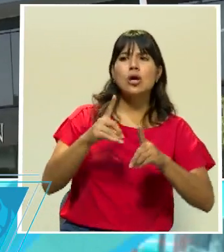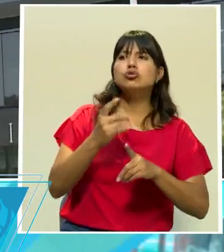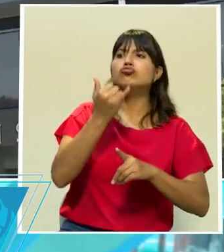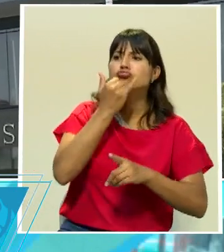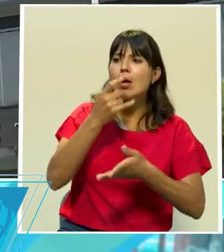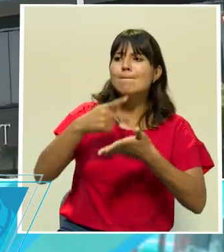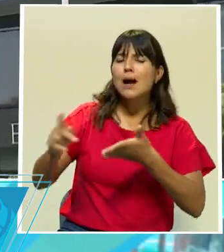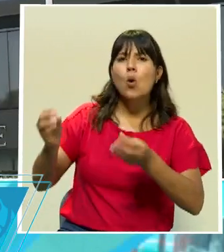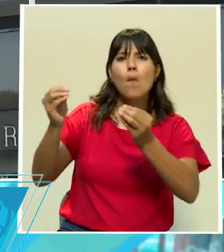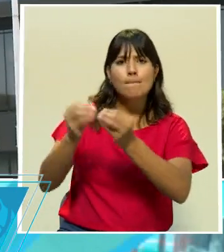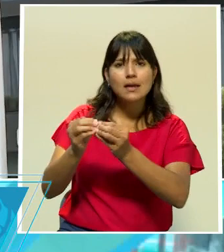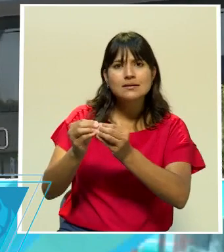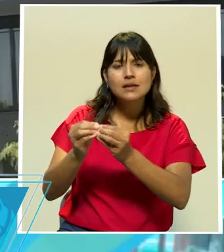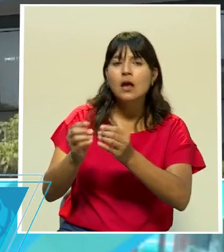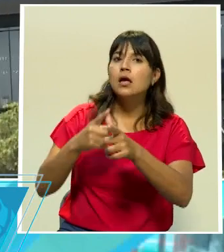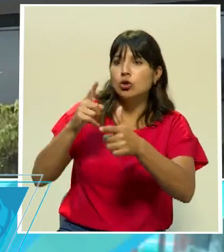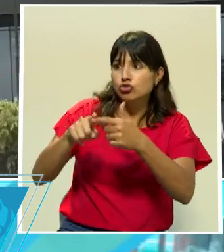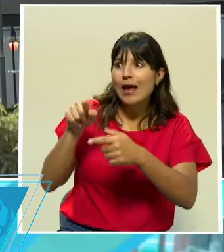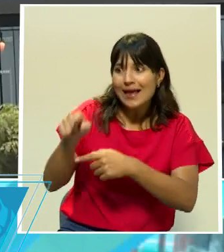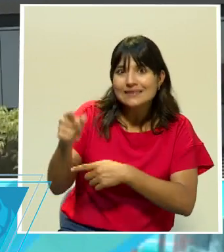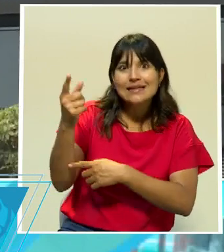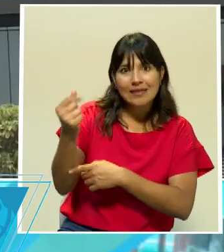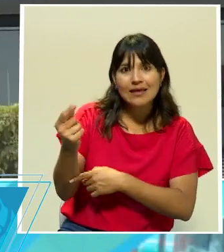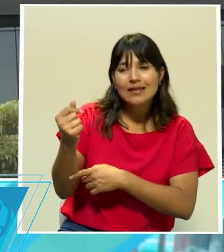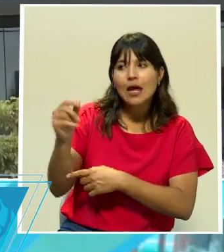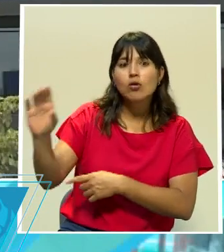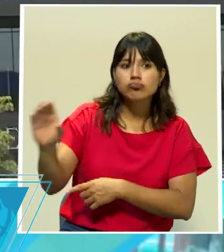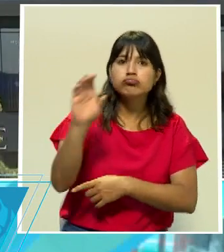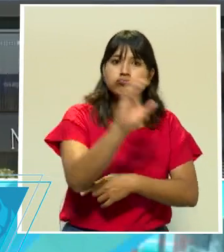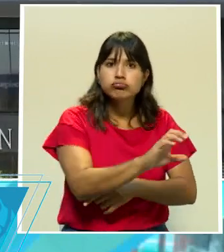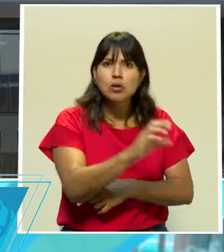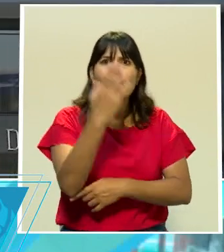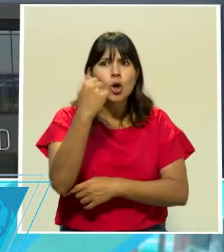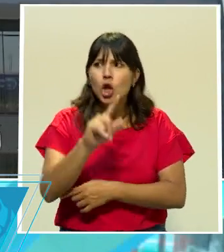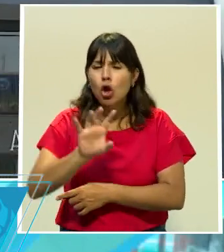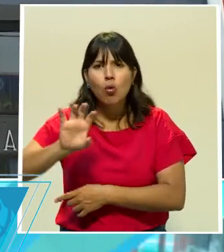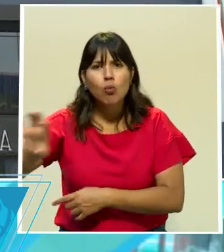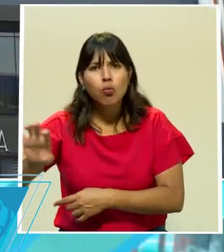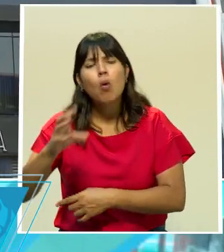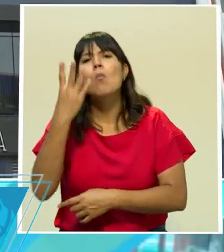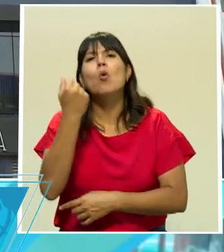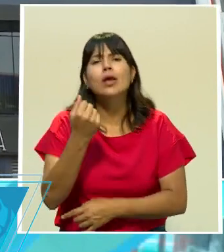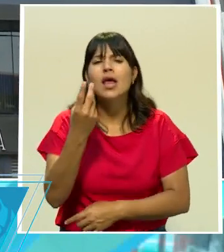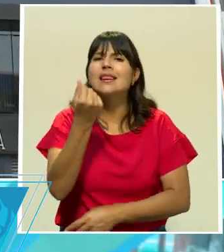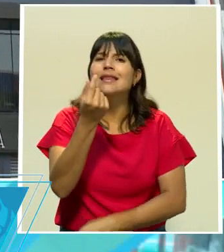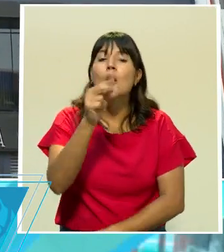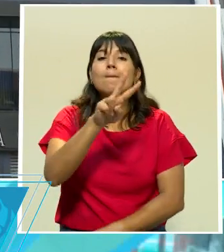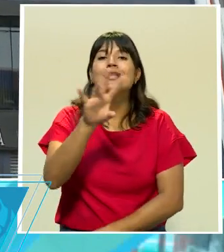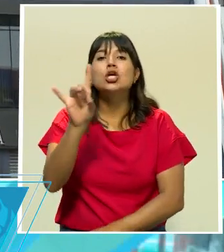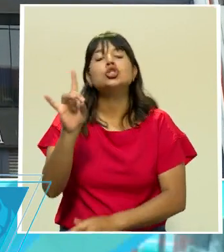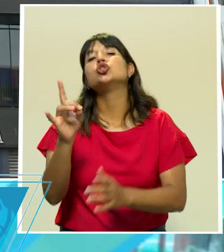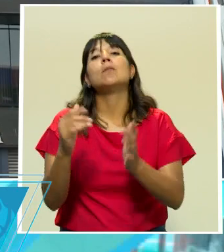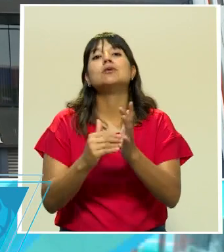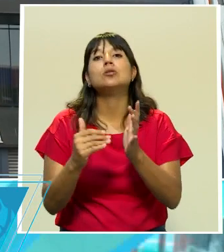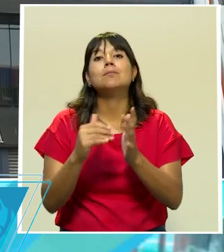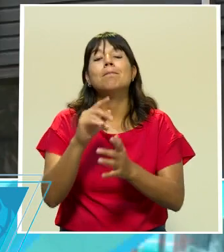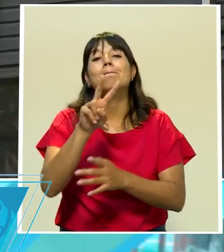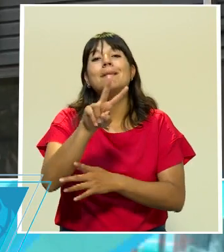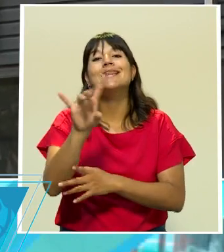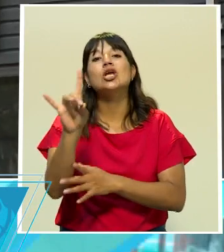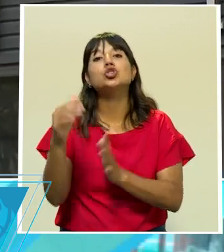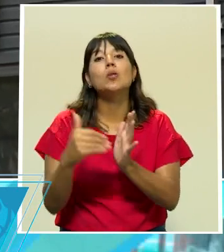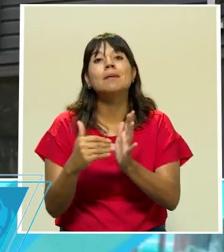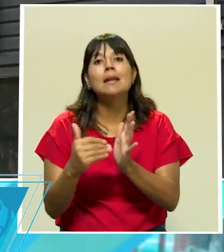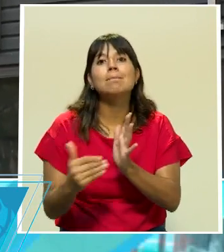se le exonere a gente que se le ha pagado de más 28.000 millones de colones cuando tenemos un hueco fiscal tan grande como lo que se está presentando.